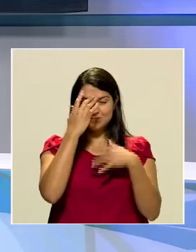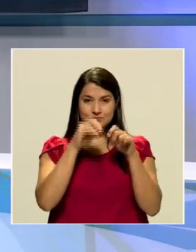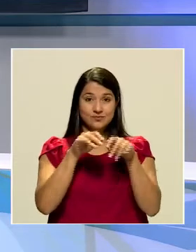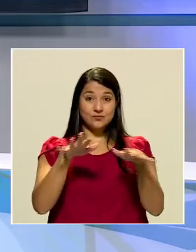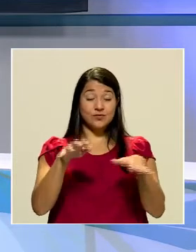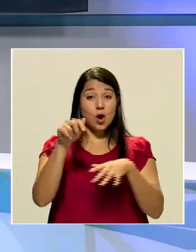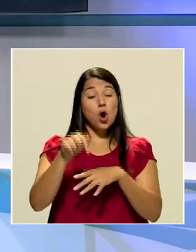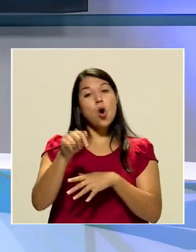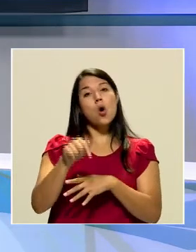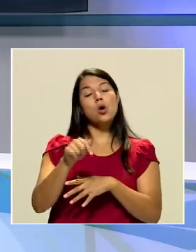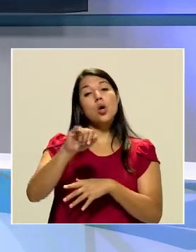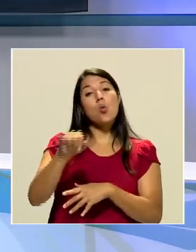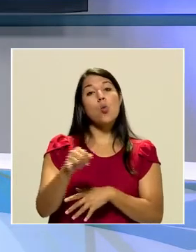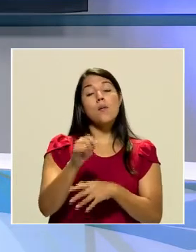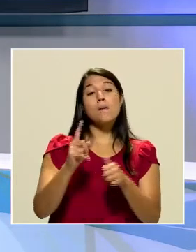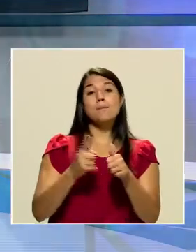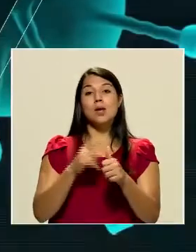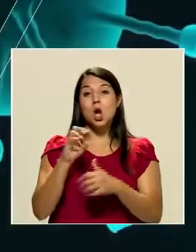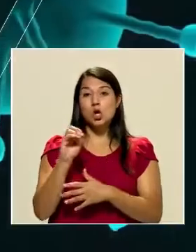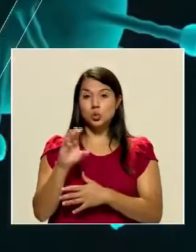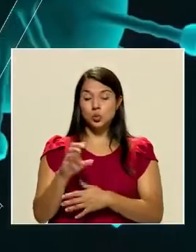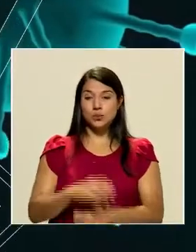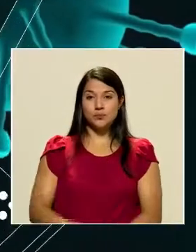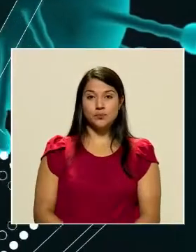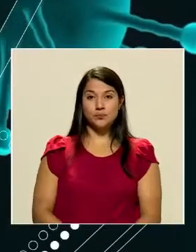para hoy, jueves 1 de octubre.